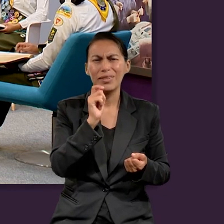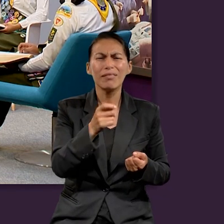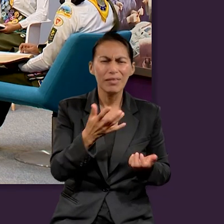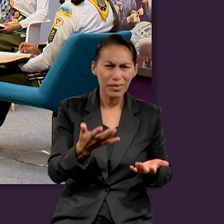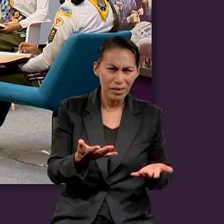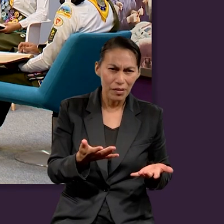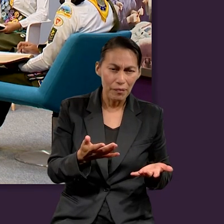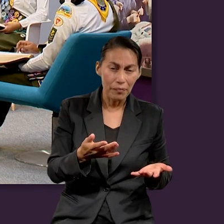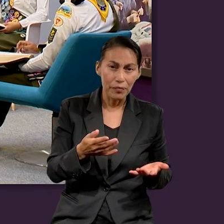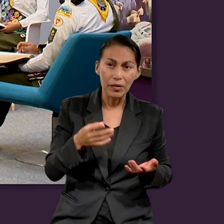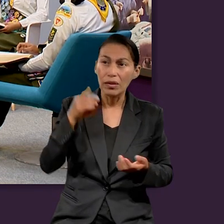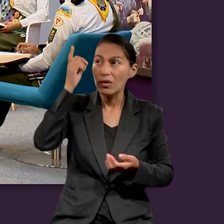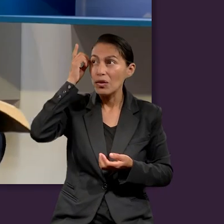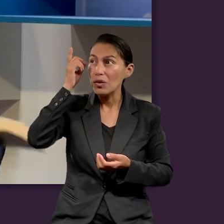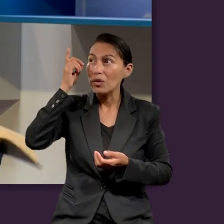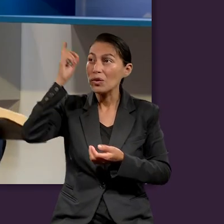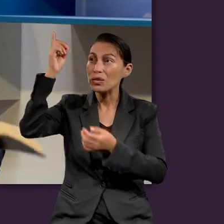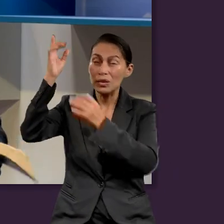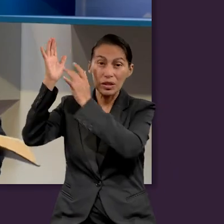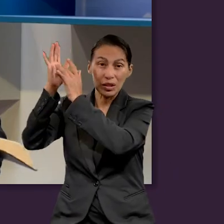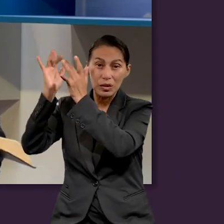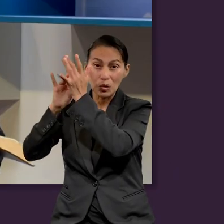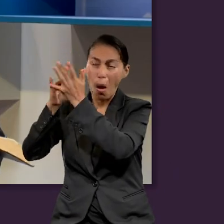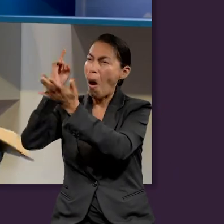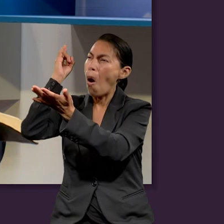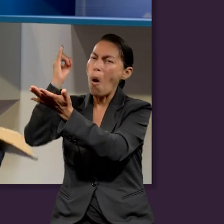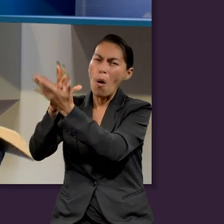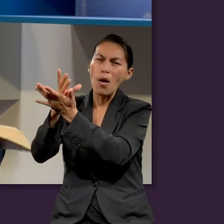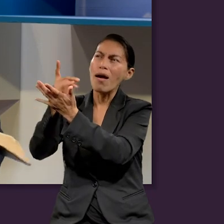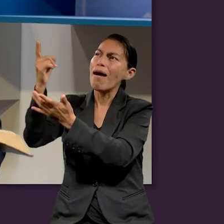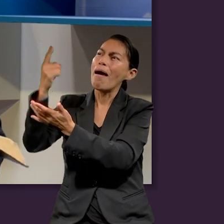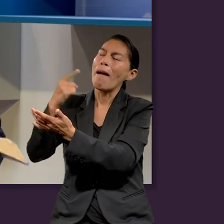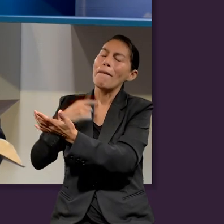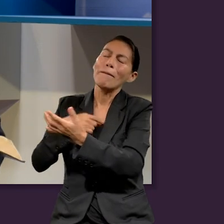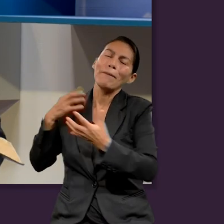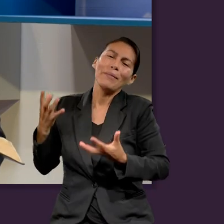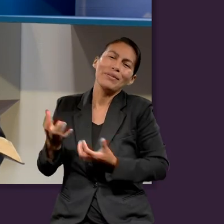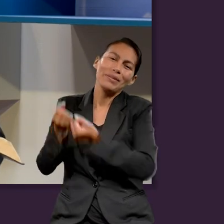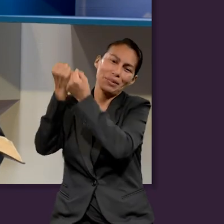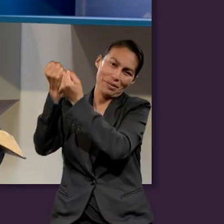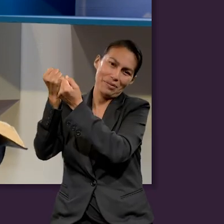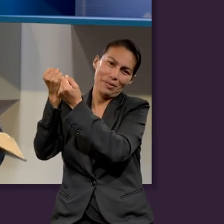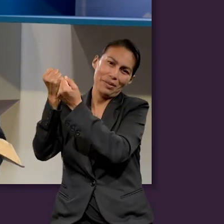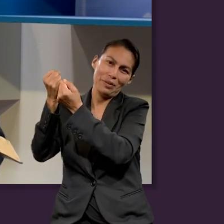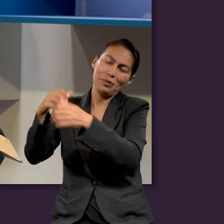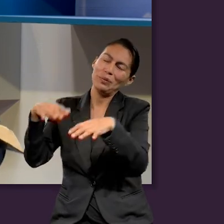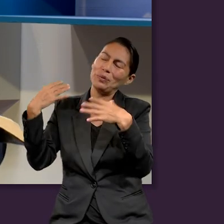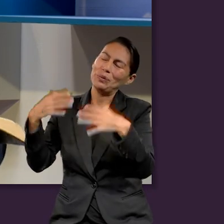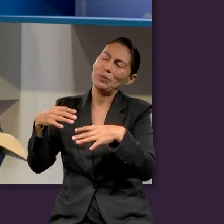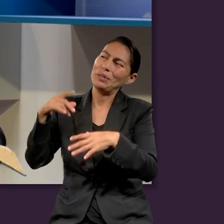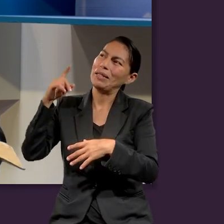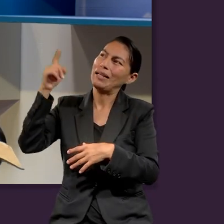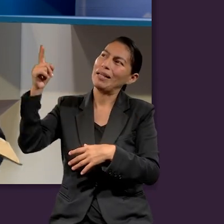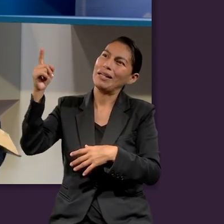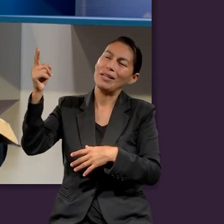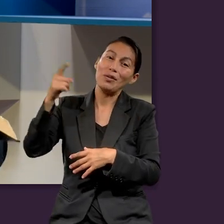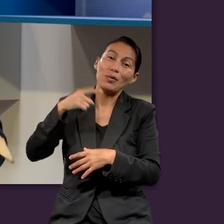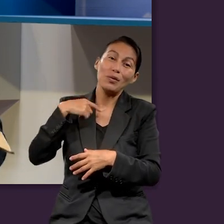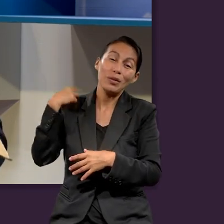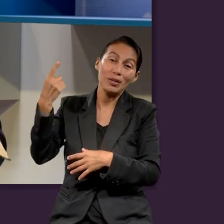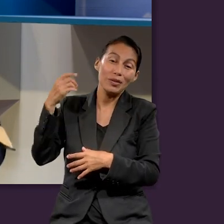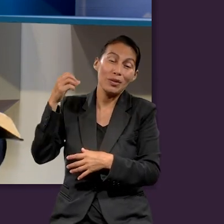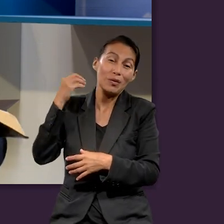es decir el único método por el cual yo puedo ser salvo es por Jesús